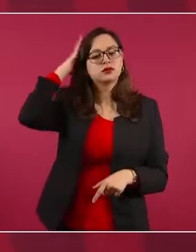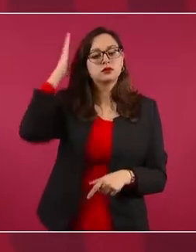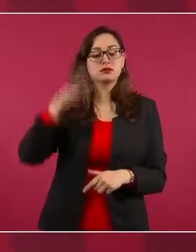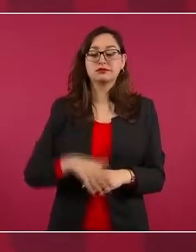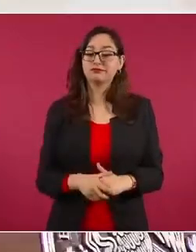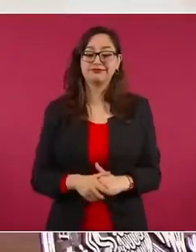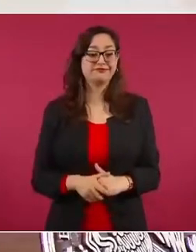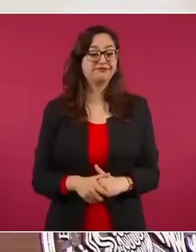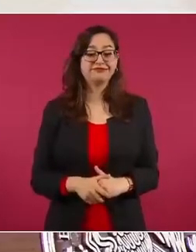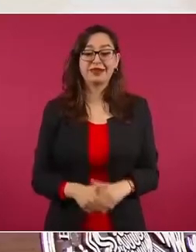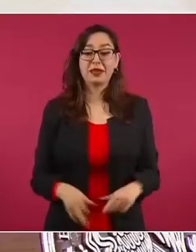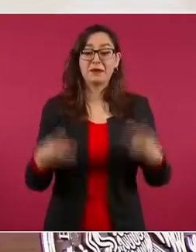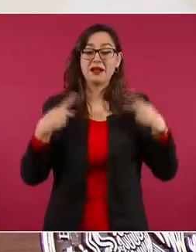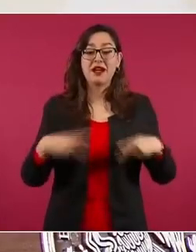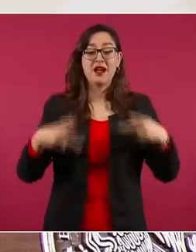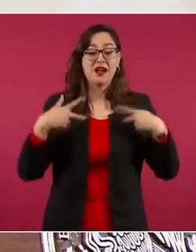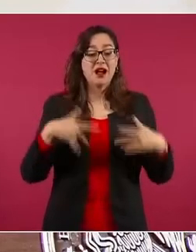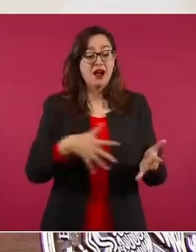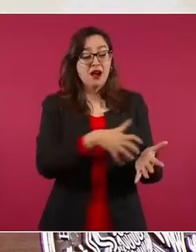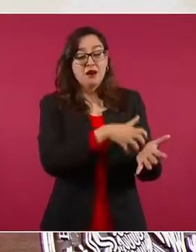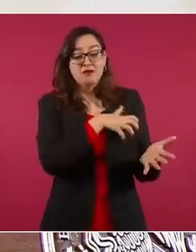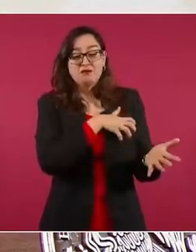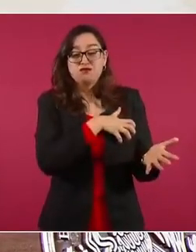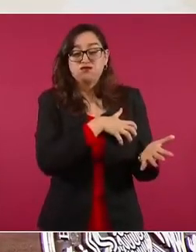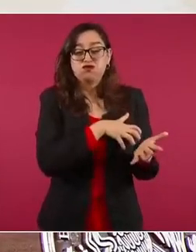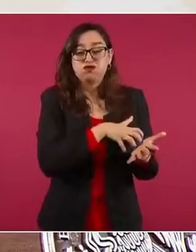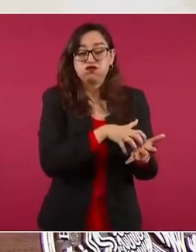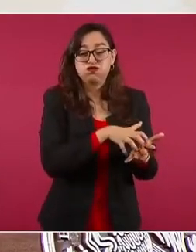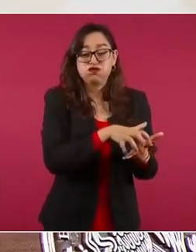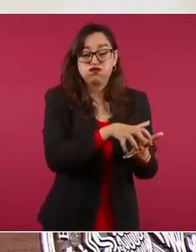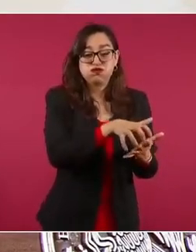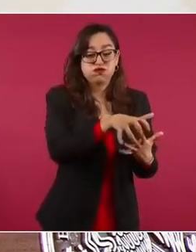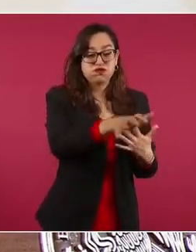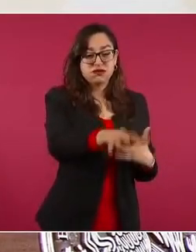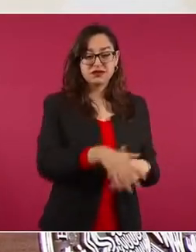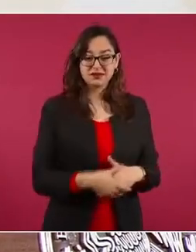no, son millones. Vean lo del señor